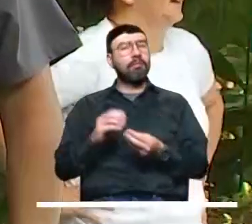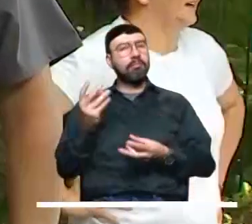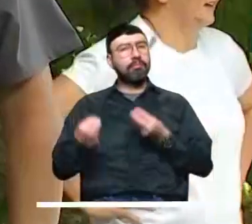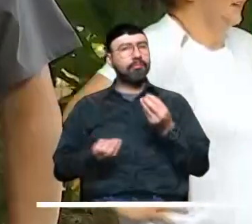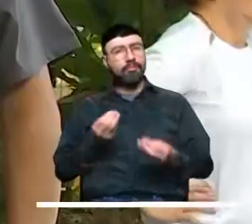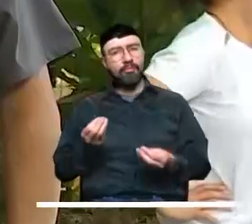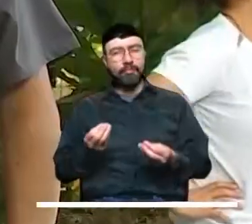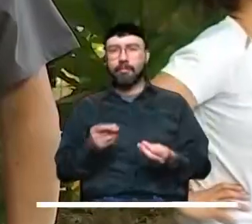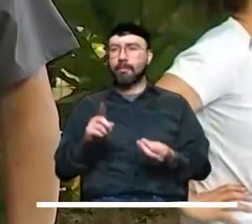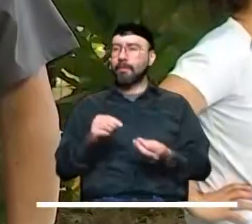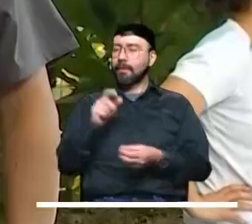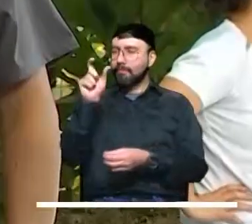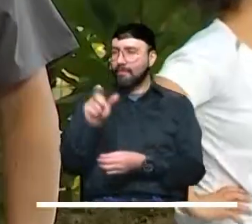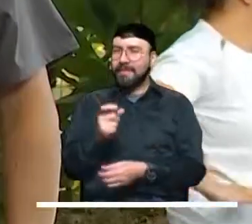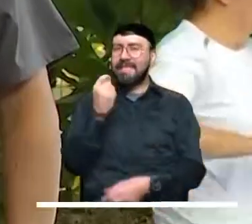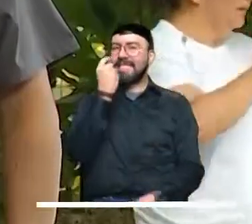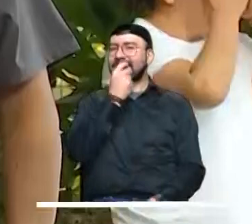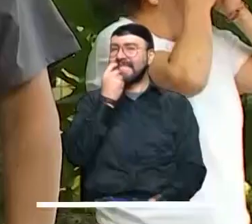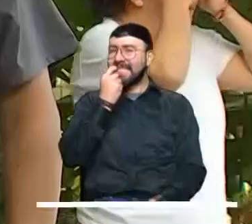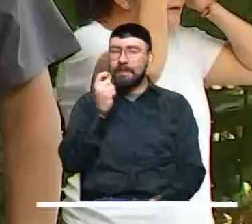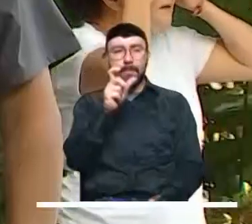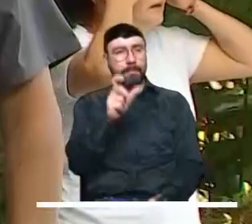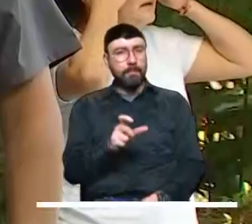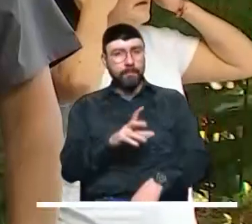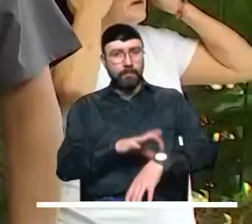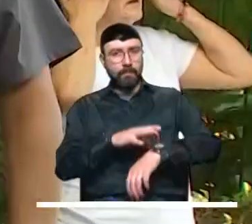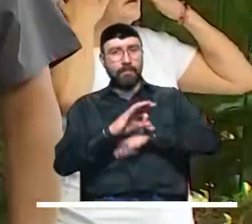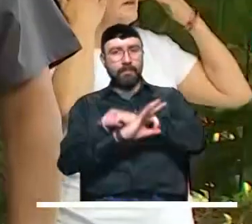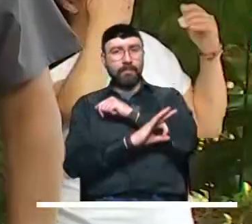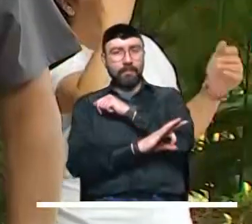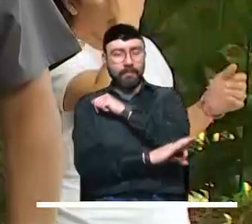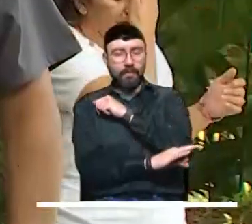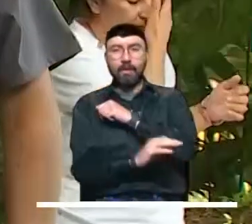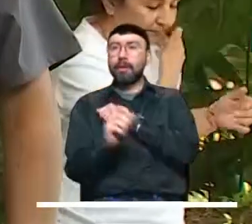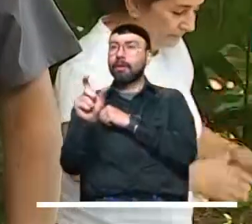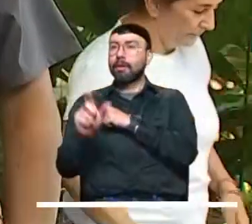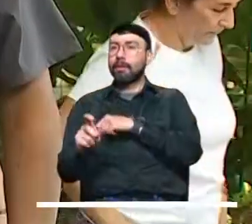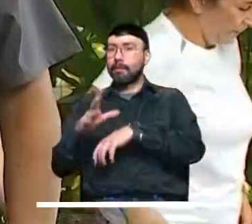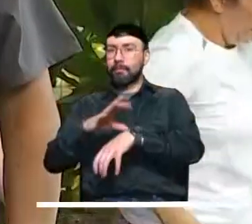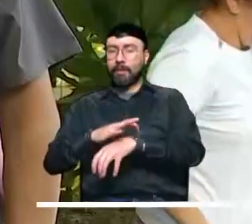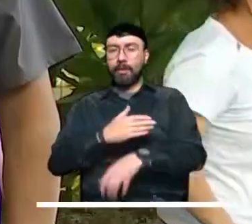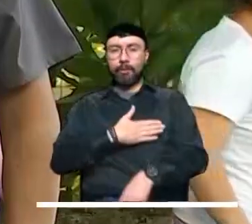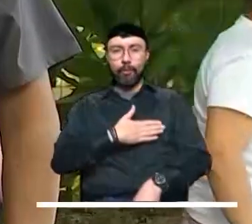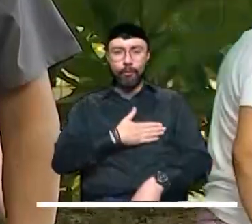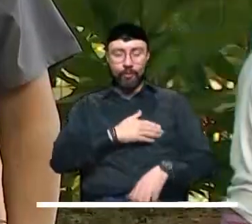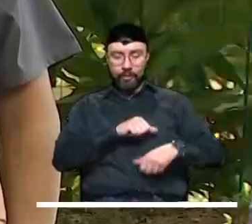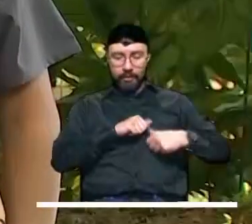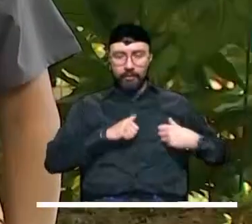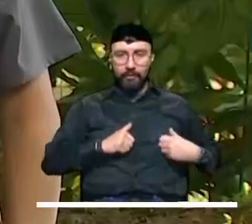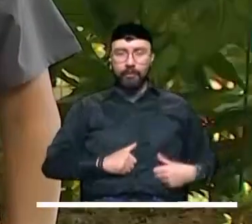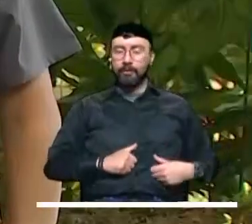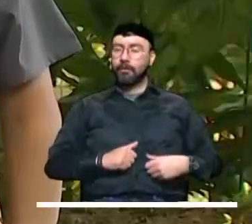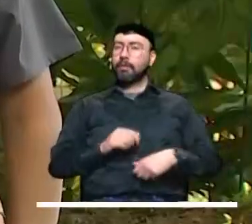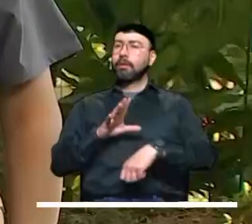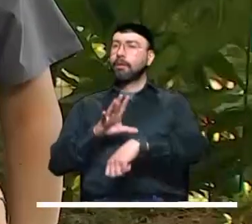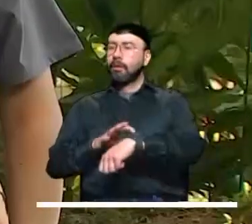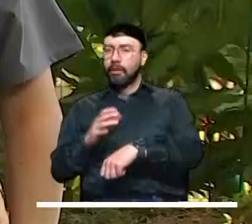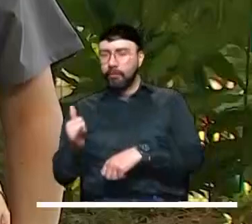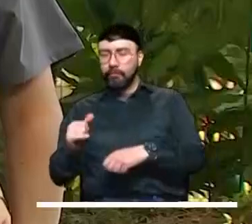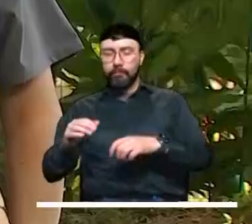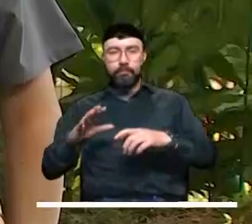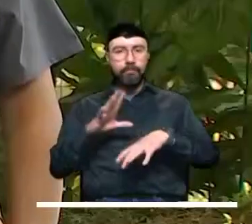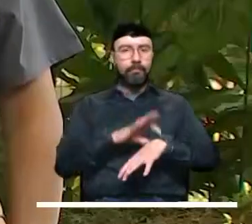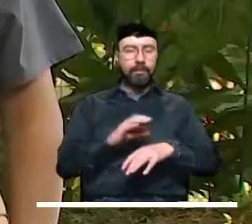están odontólogos, psicólogos, está cardiología, está la parte de medicina